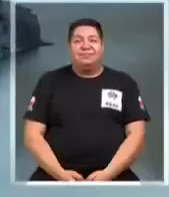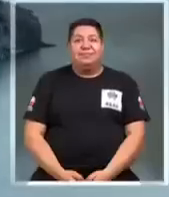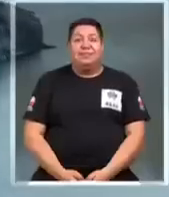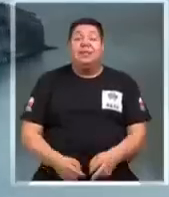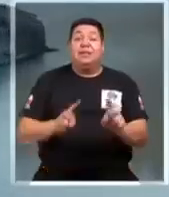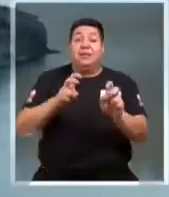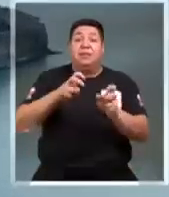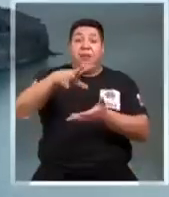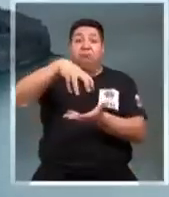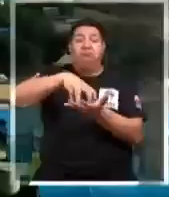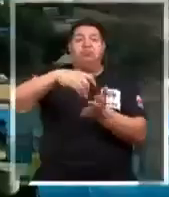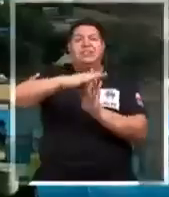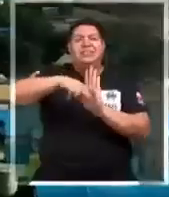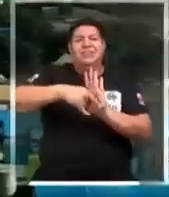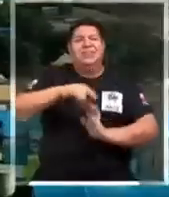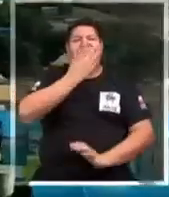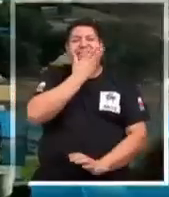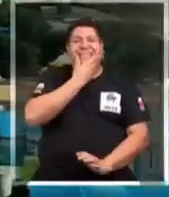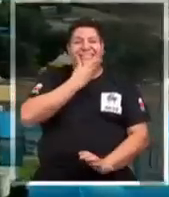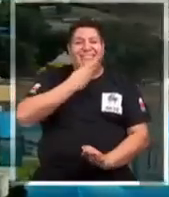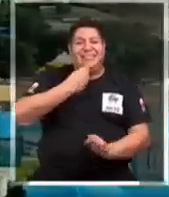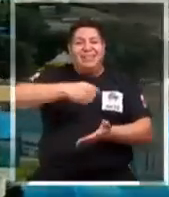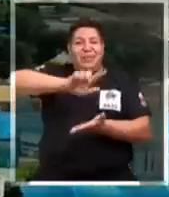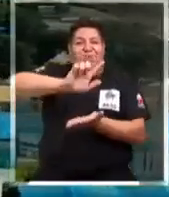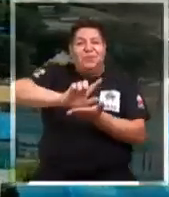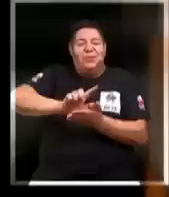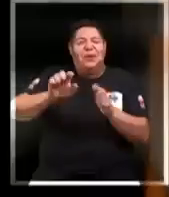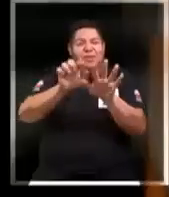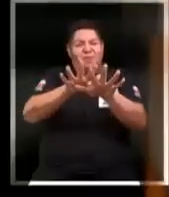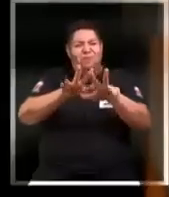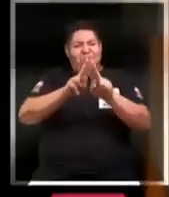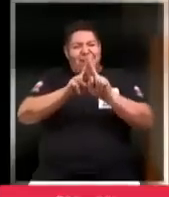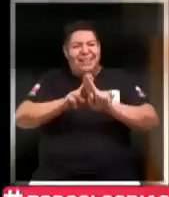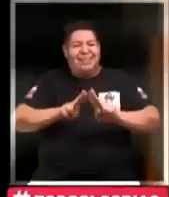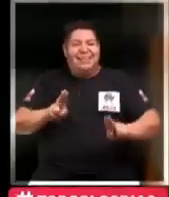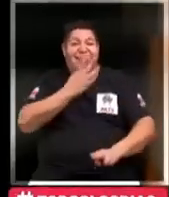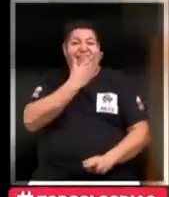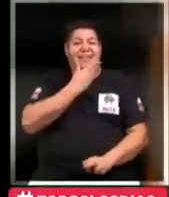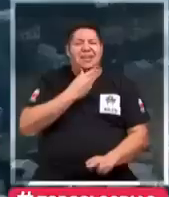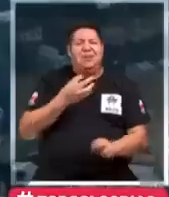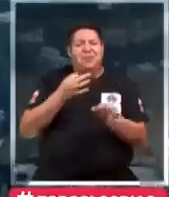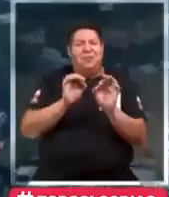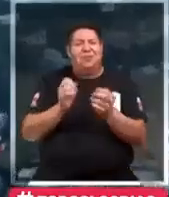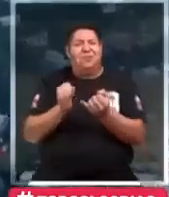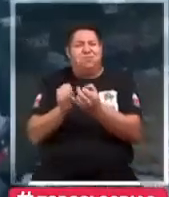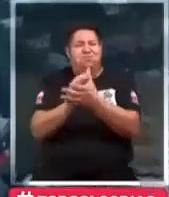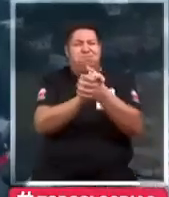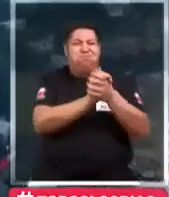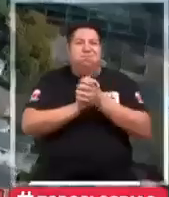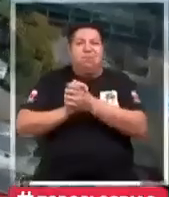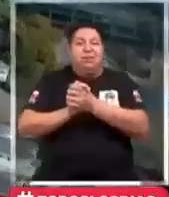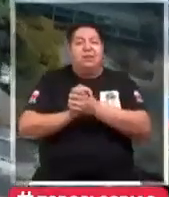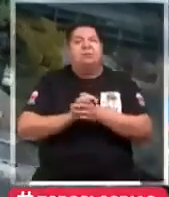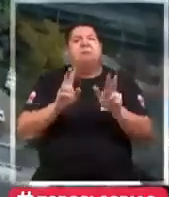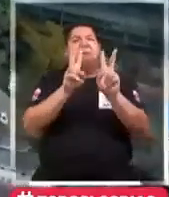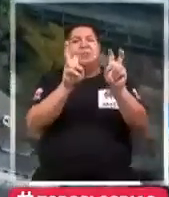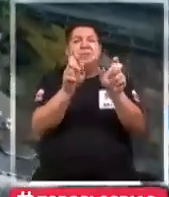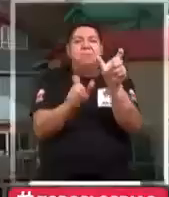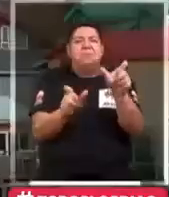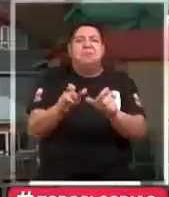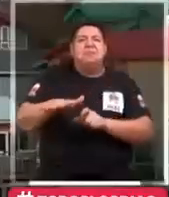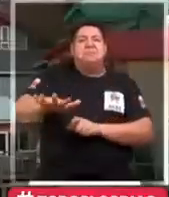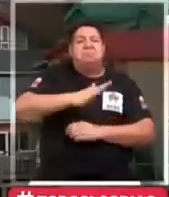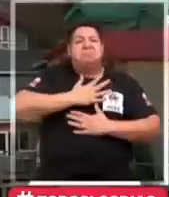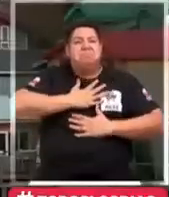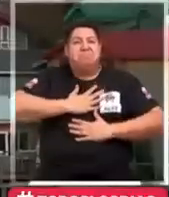Sí lo es hermoso, un lugar tranquilo y amistoso. Todo es más calmadito y